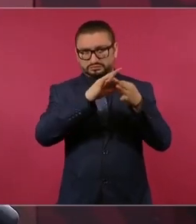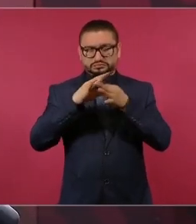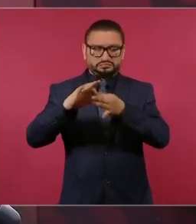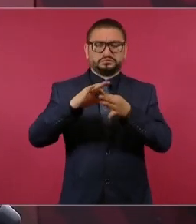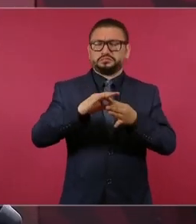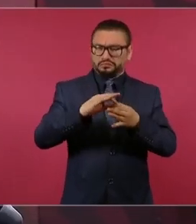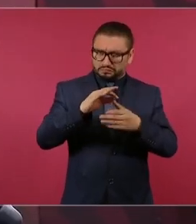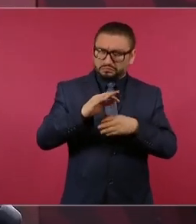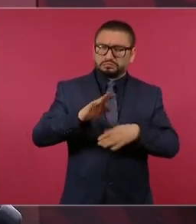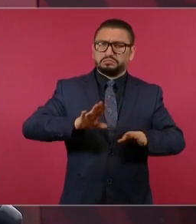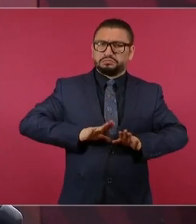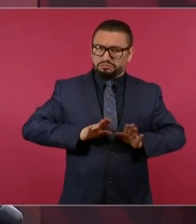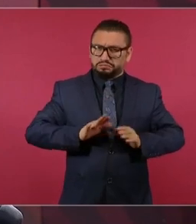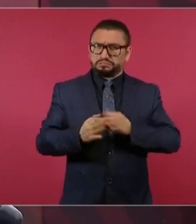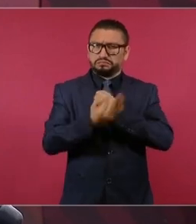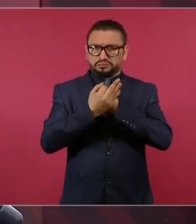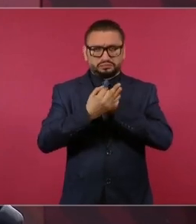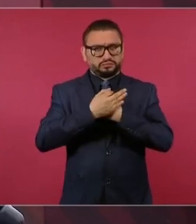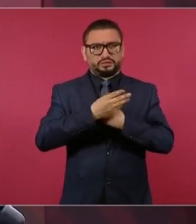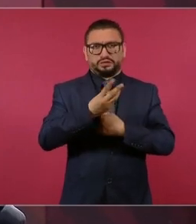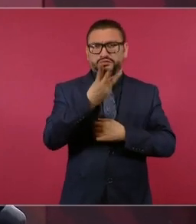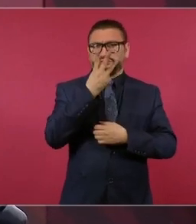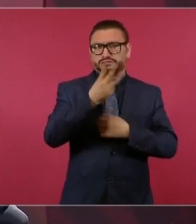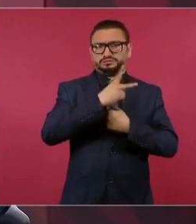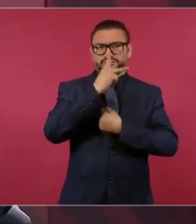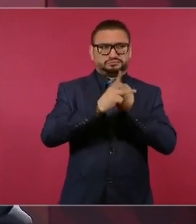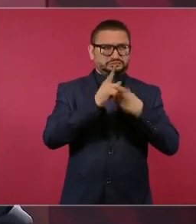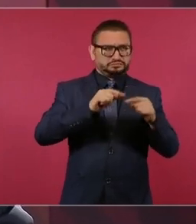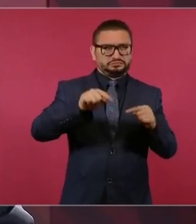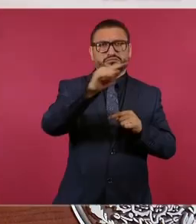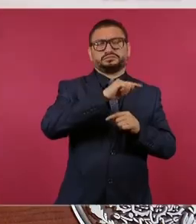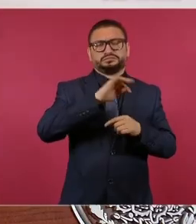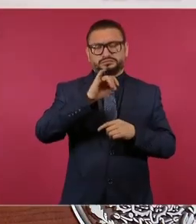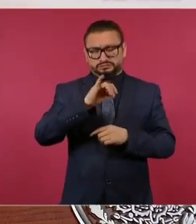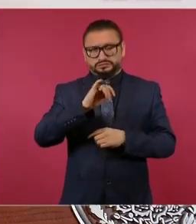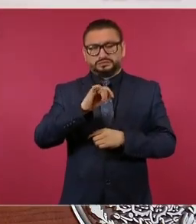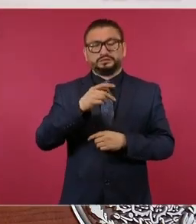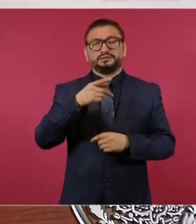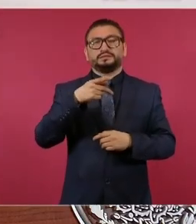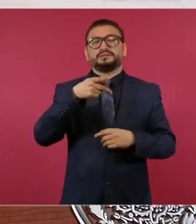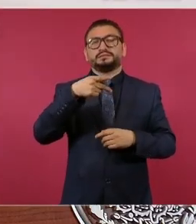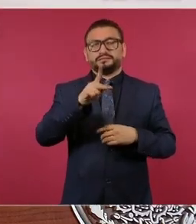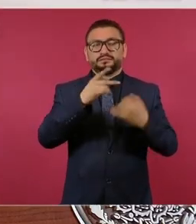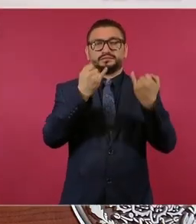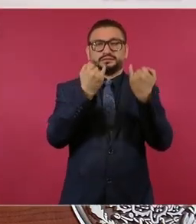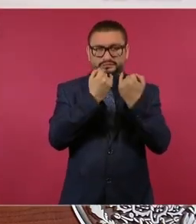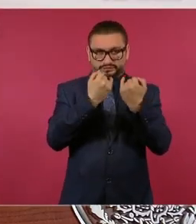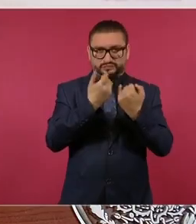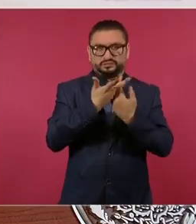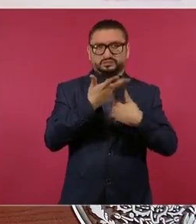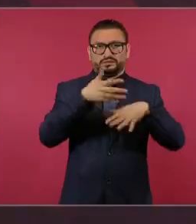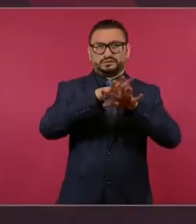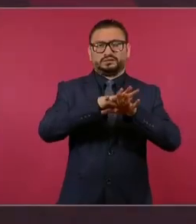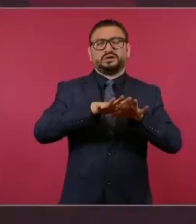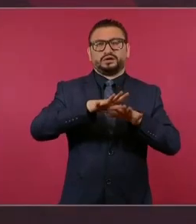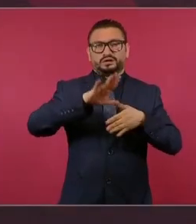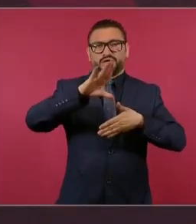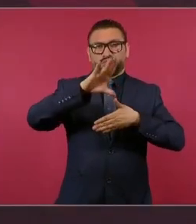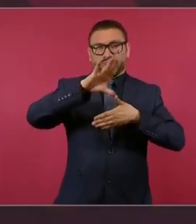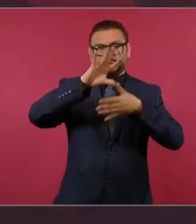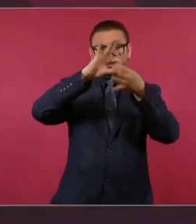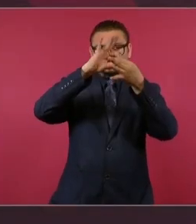viendo, que nos conviene a los tres países, y la integración de toda